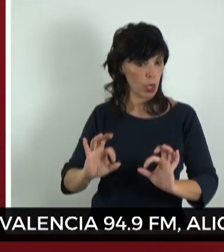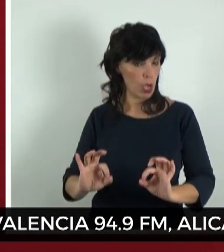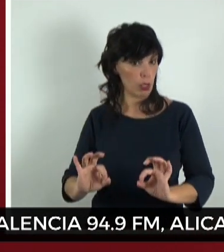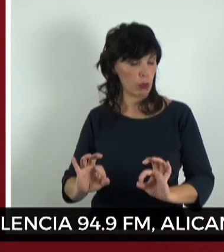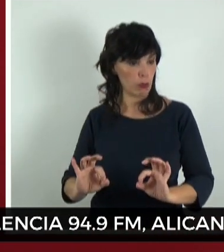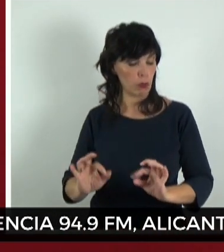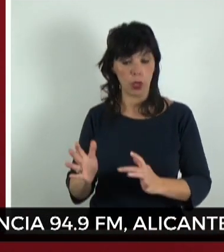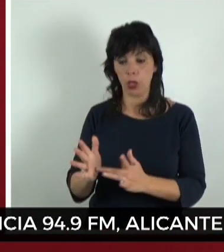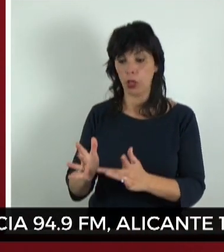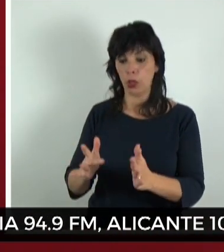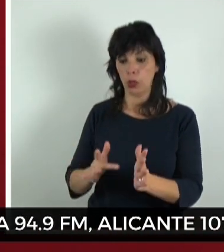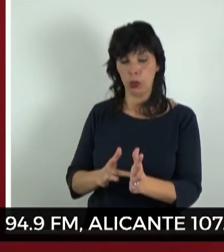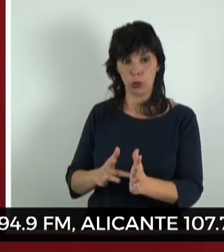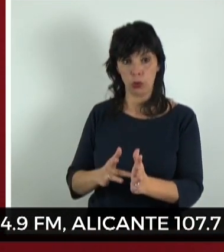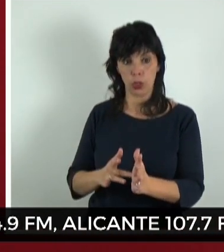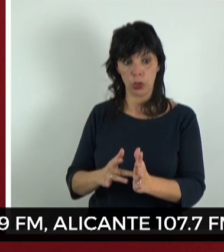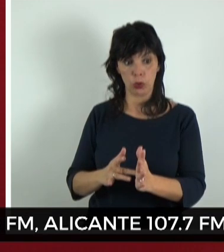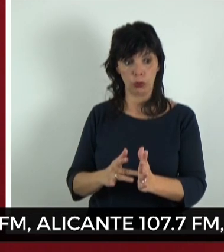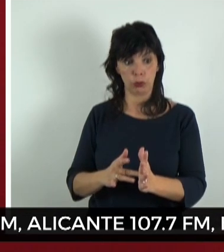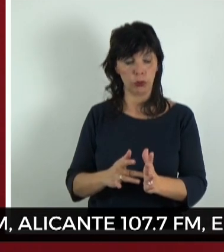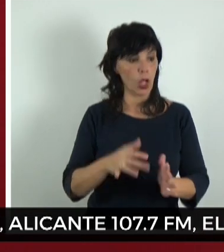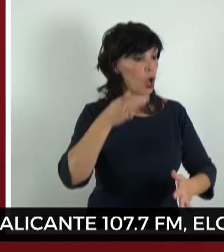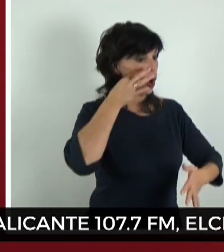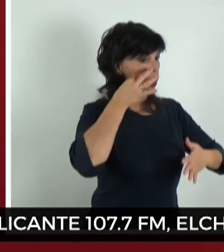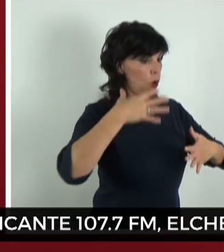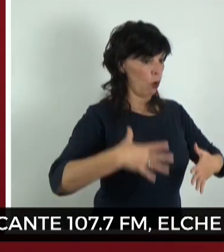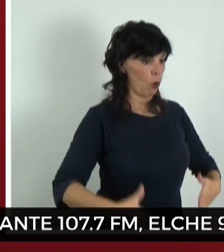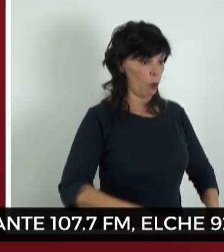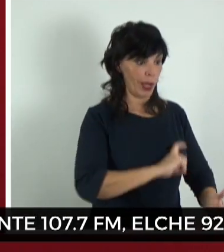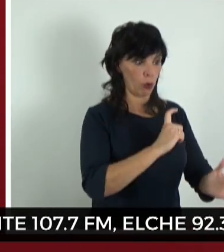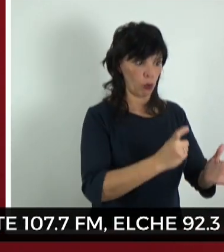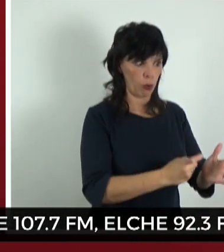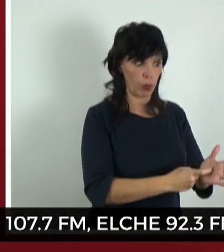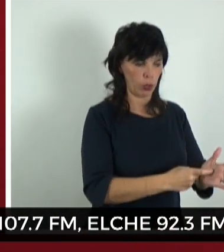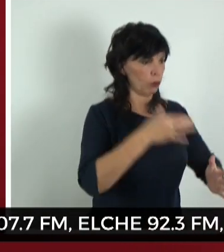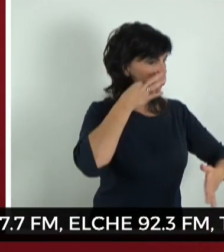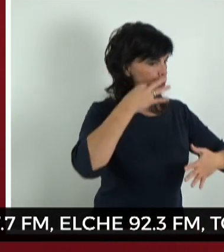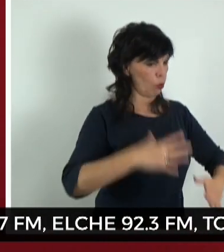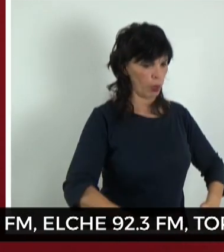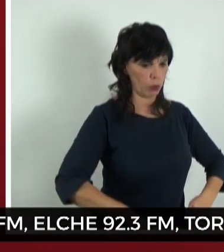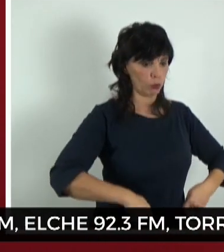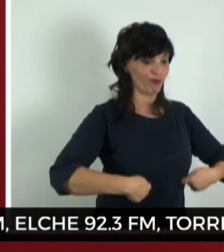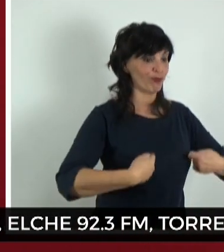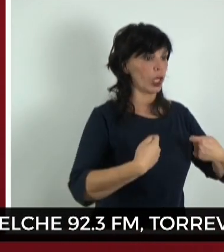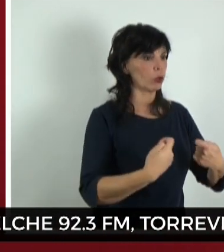Jesucristo era hombre completo, hombre de naturaleza,